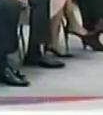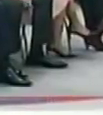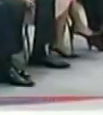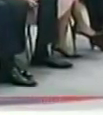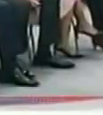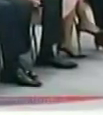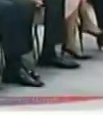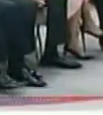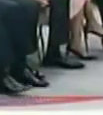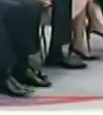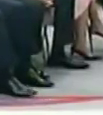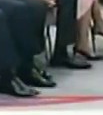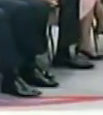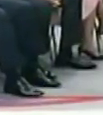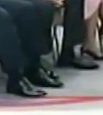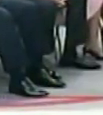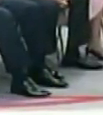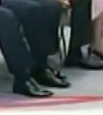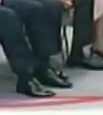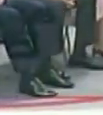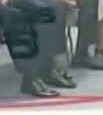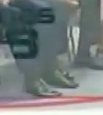Una decisión imperial.